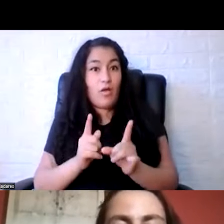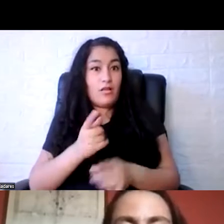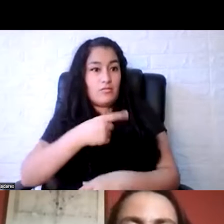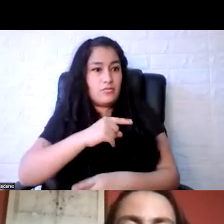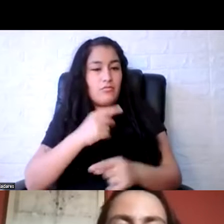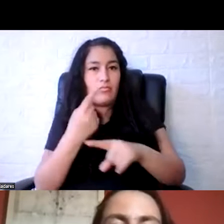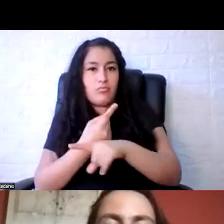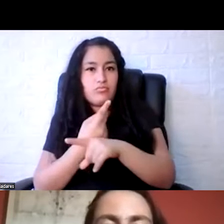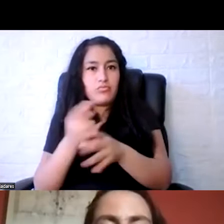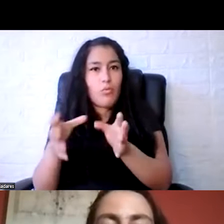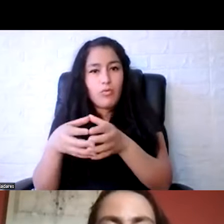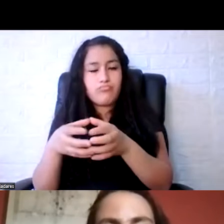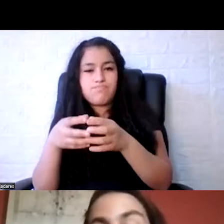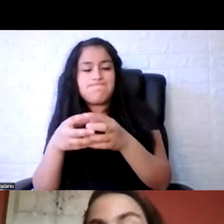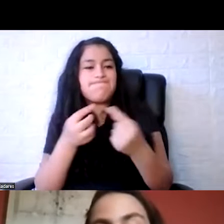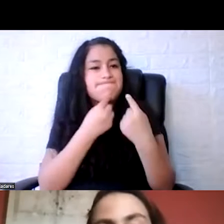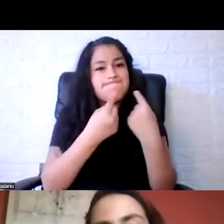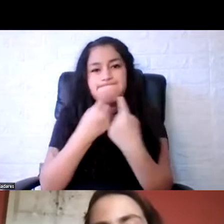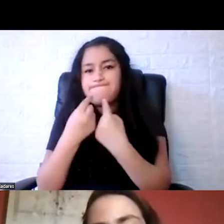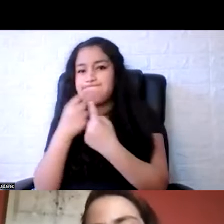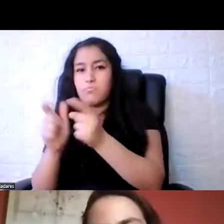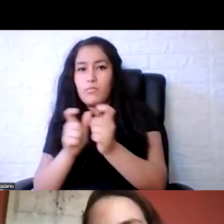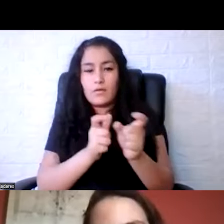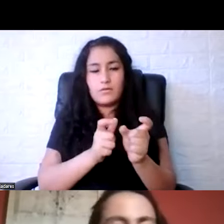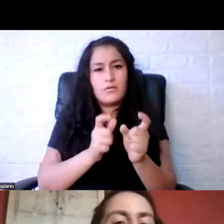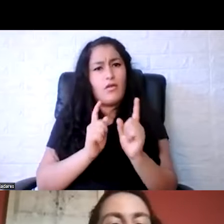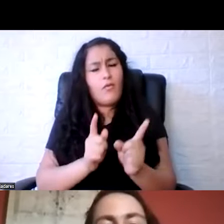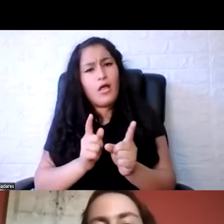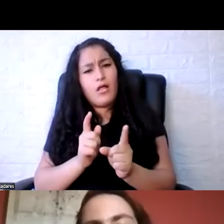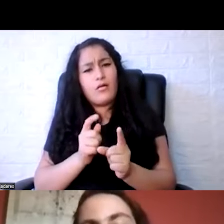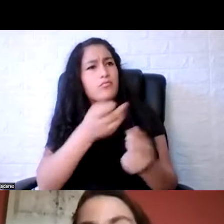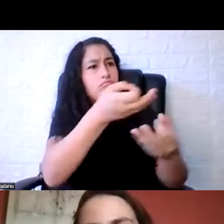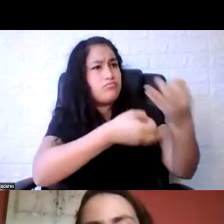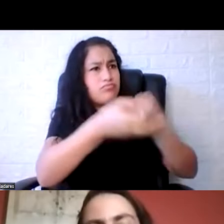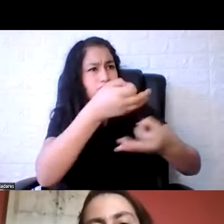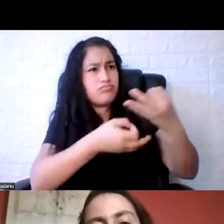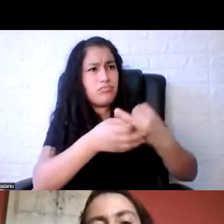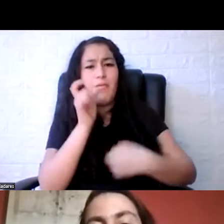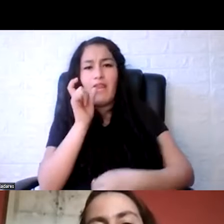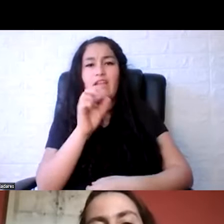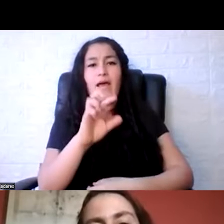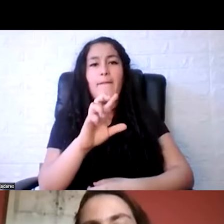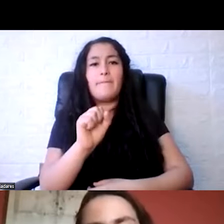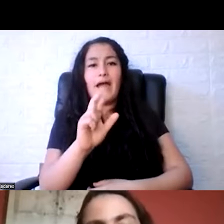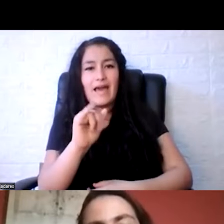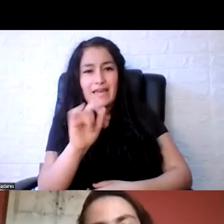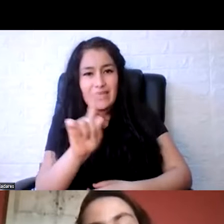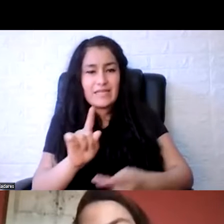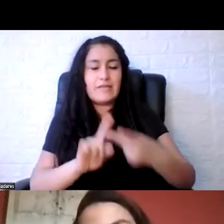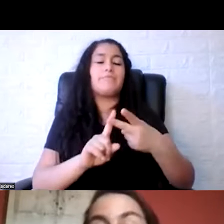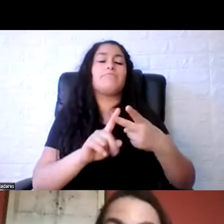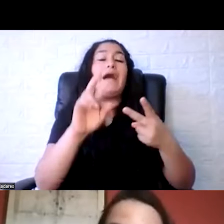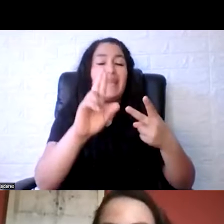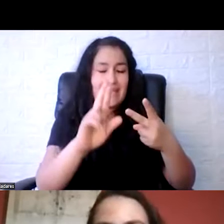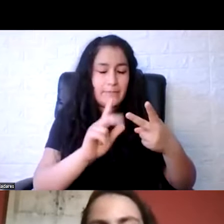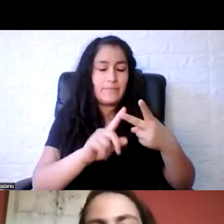estado analizando, me llamó la atención que aparecían palabras, ¿no es cierto?, como parir, estar, mujer, desarrollar,